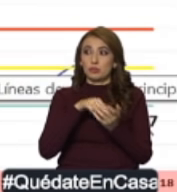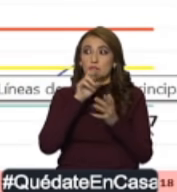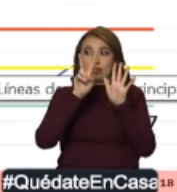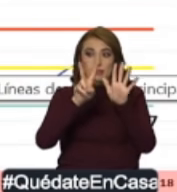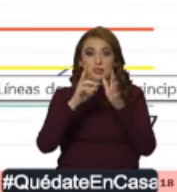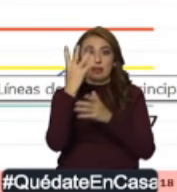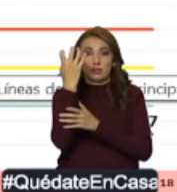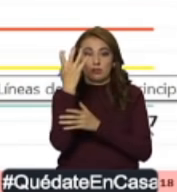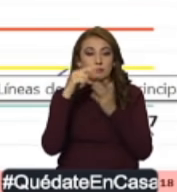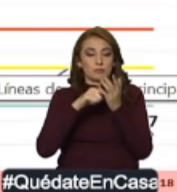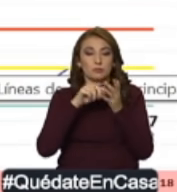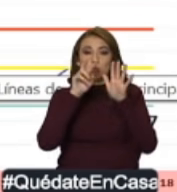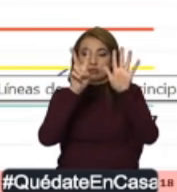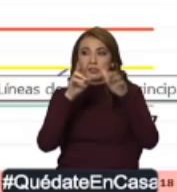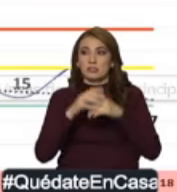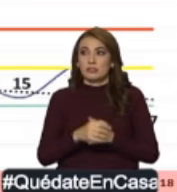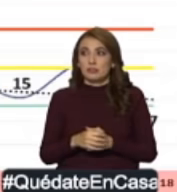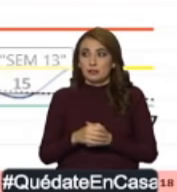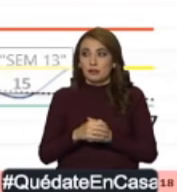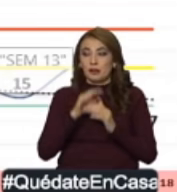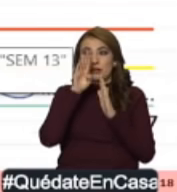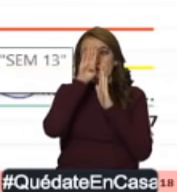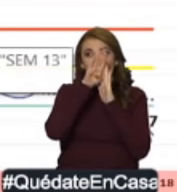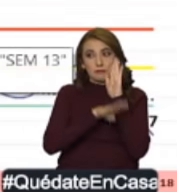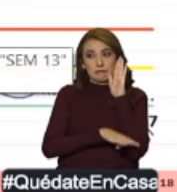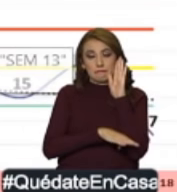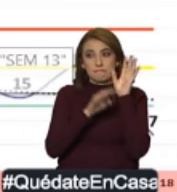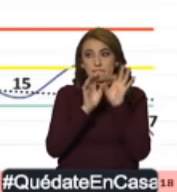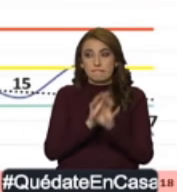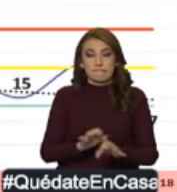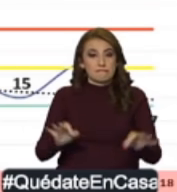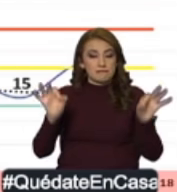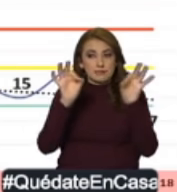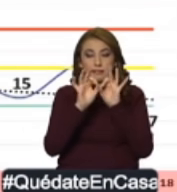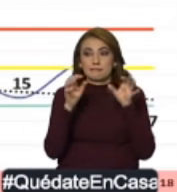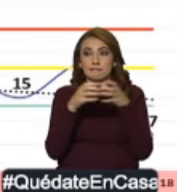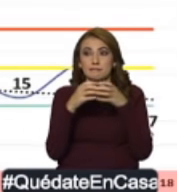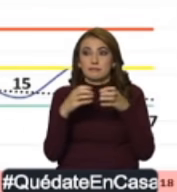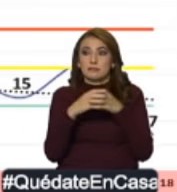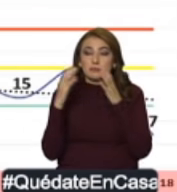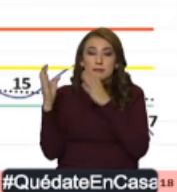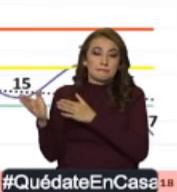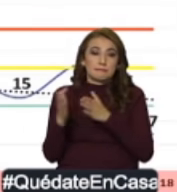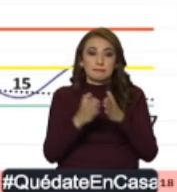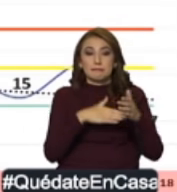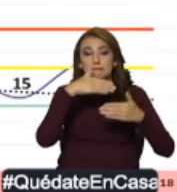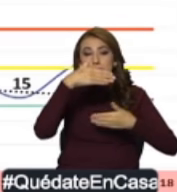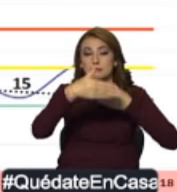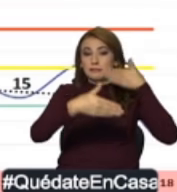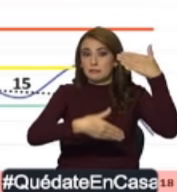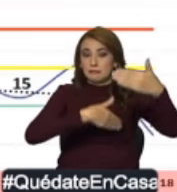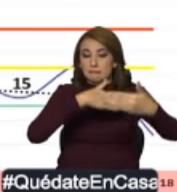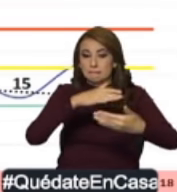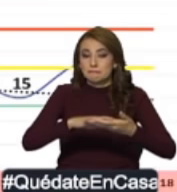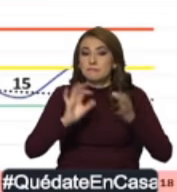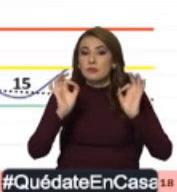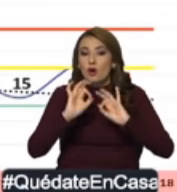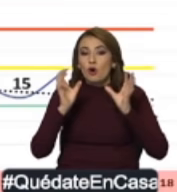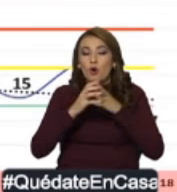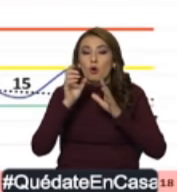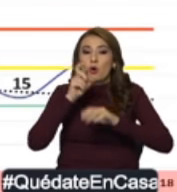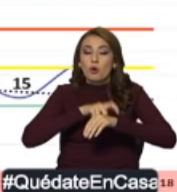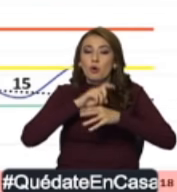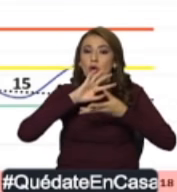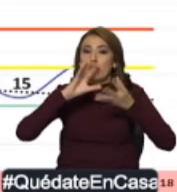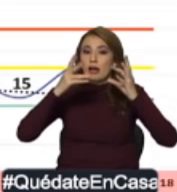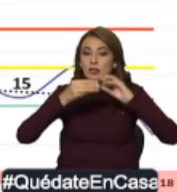14.7. Esta reducción es significativa, efectivamente, aunque no es un tiempo adecuado como